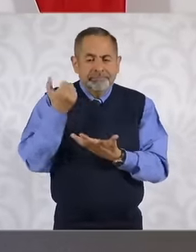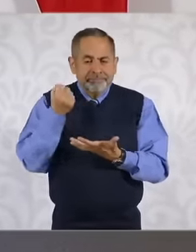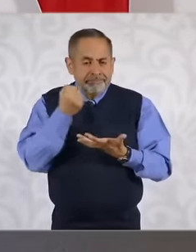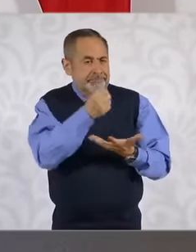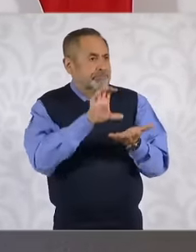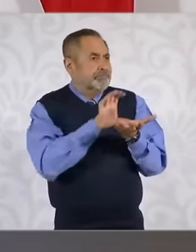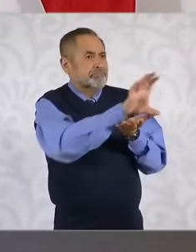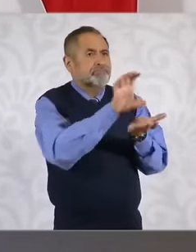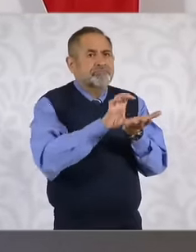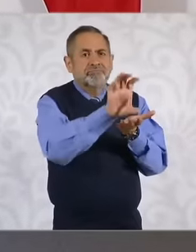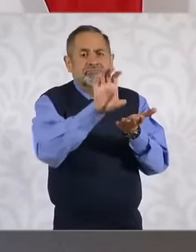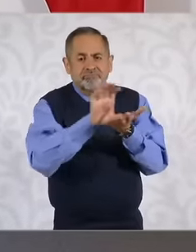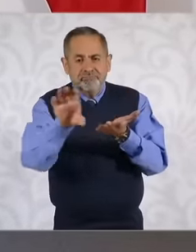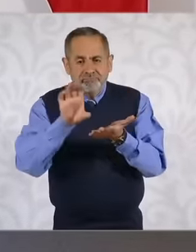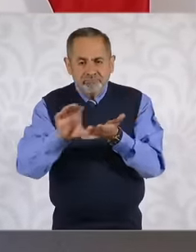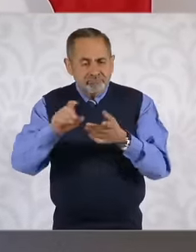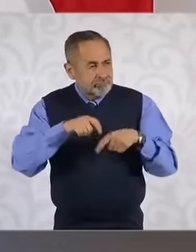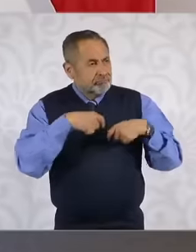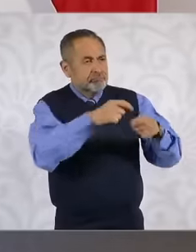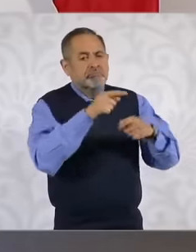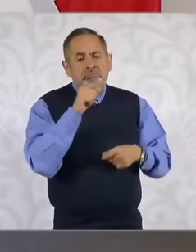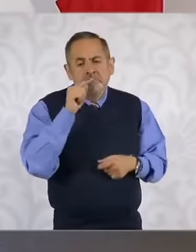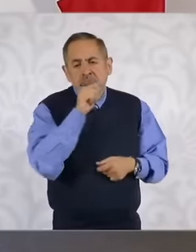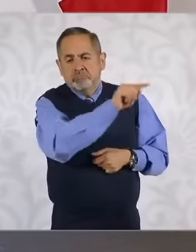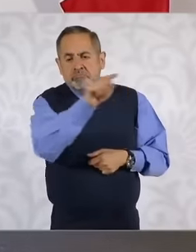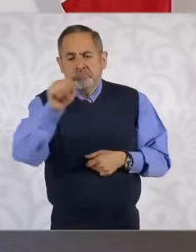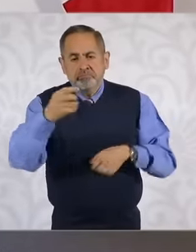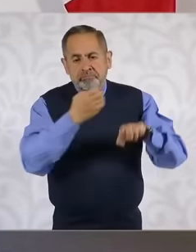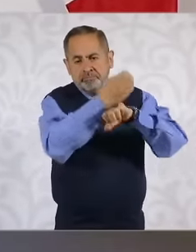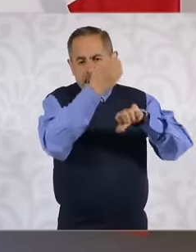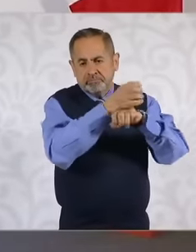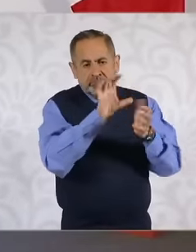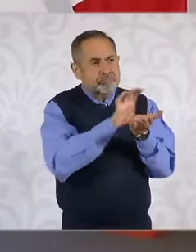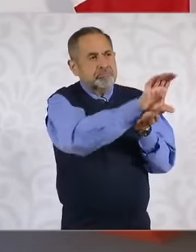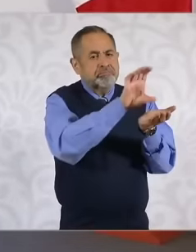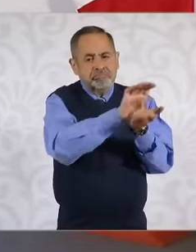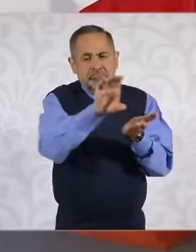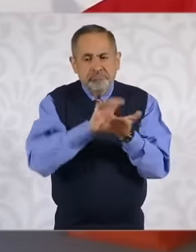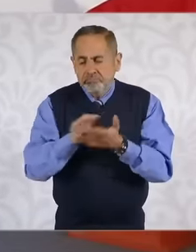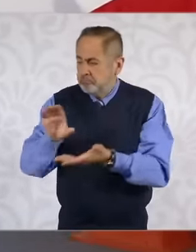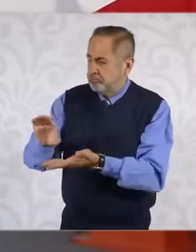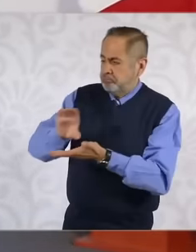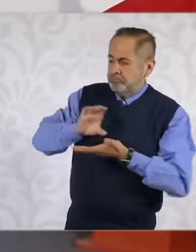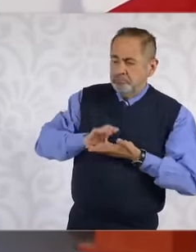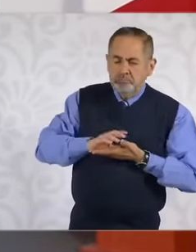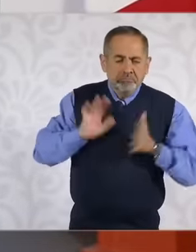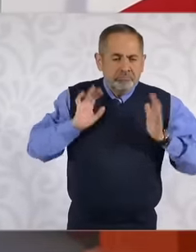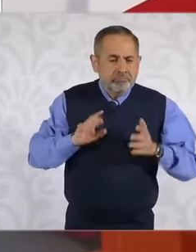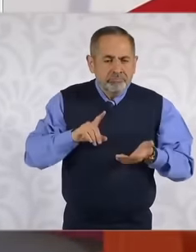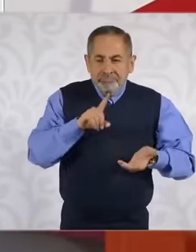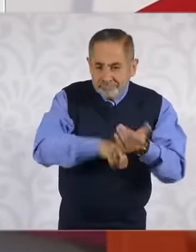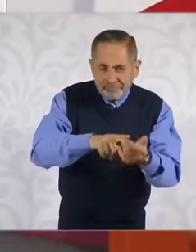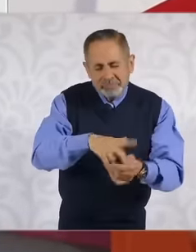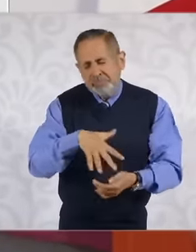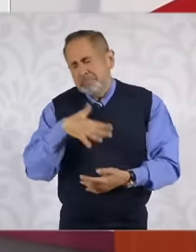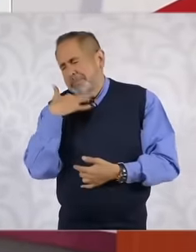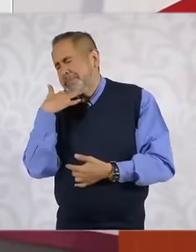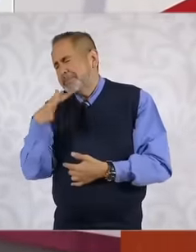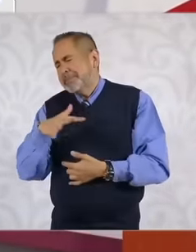los estados se encargaban. En esas transferencias y en ese encargo hubo una corrupción